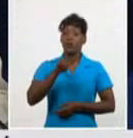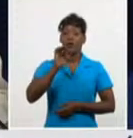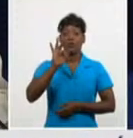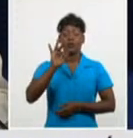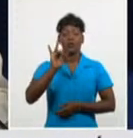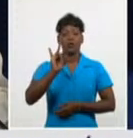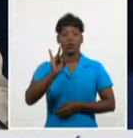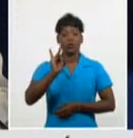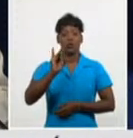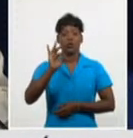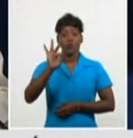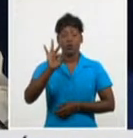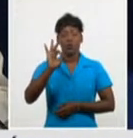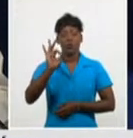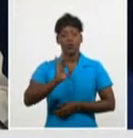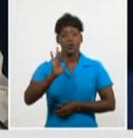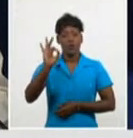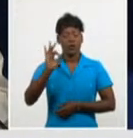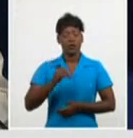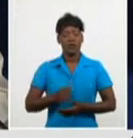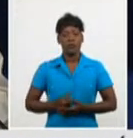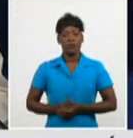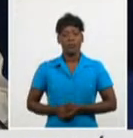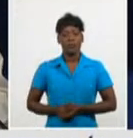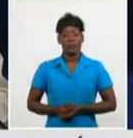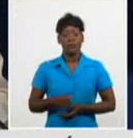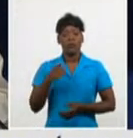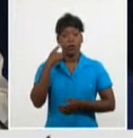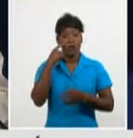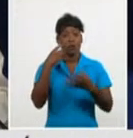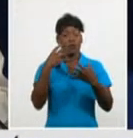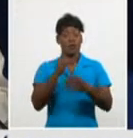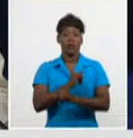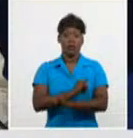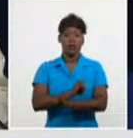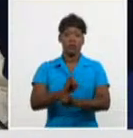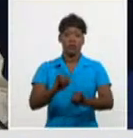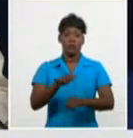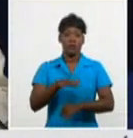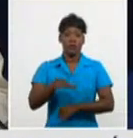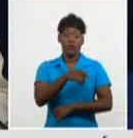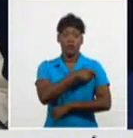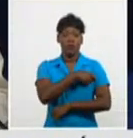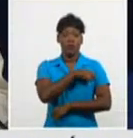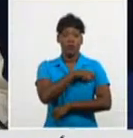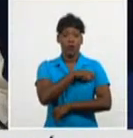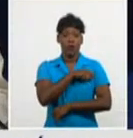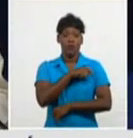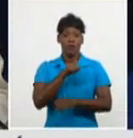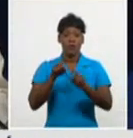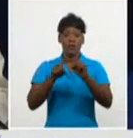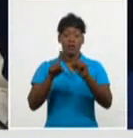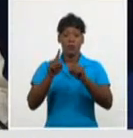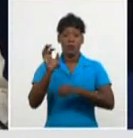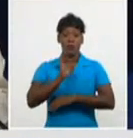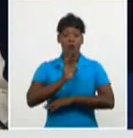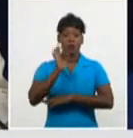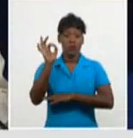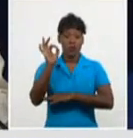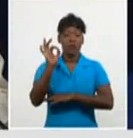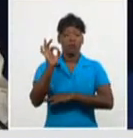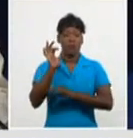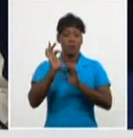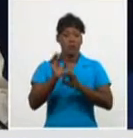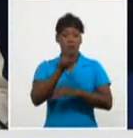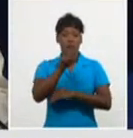49,98%. Importante información, el 100% de los casos, o sea, los 14 confirmados